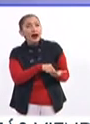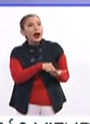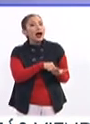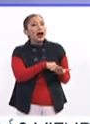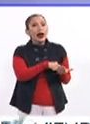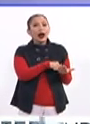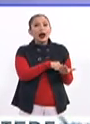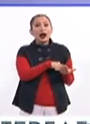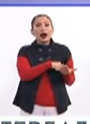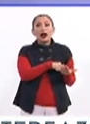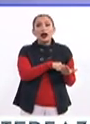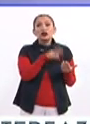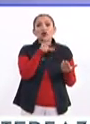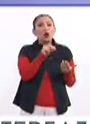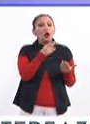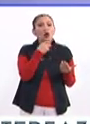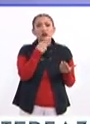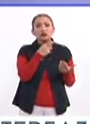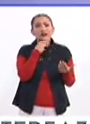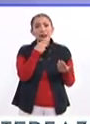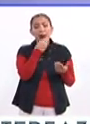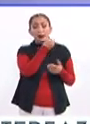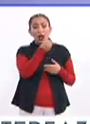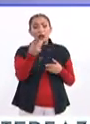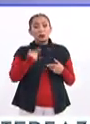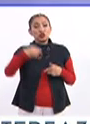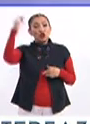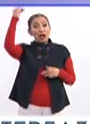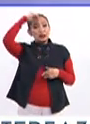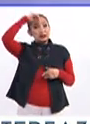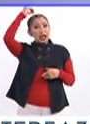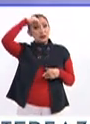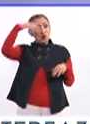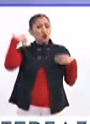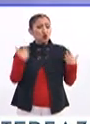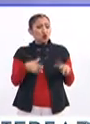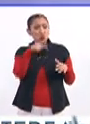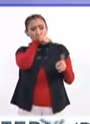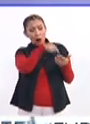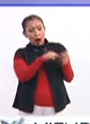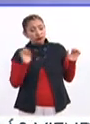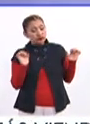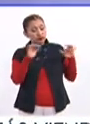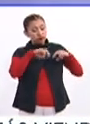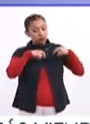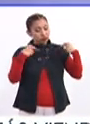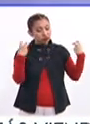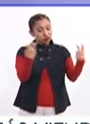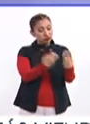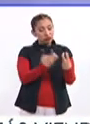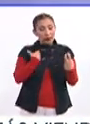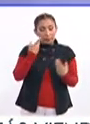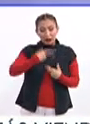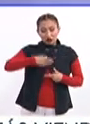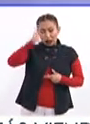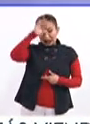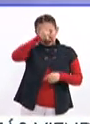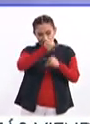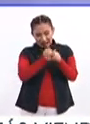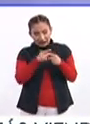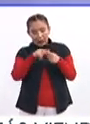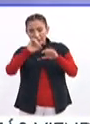ya no se usa esta frase, pero es el lugar de los sabios, ¿no? Sí, es el lugar claro, importantísimo. donde se sientan los científicos,